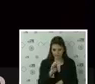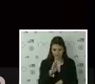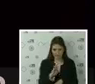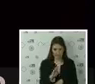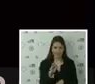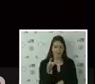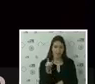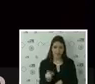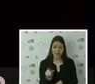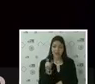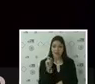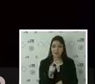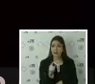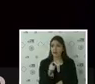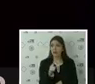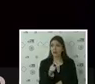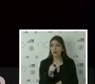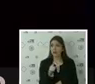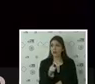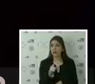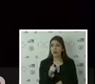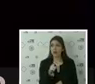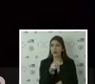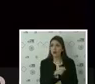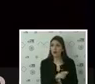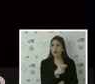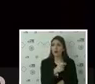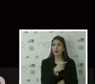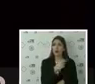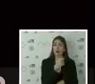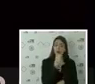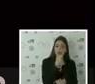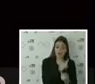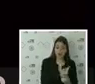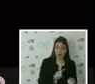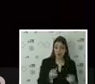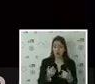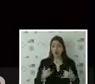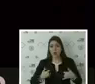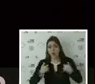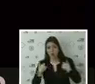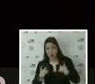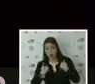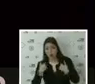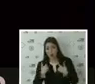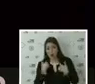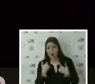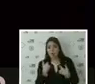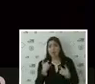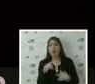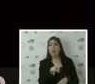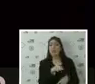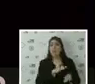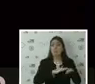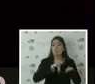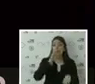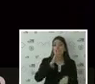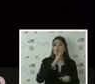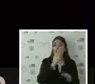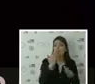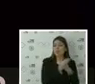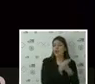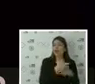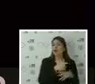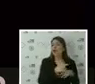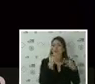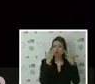actualmente una tercera parte de los niños y jóvenes dejaron de estudiar debido a la pandemia. Y pues por esta parte le pido